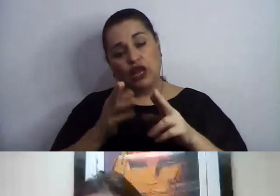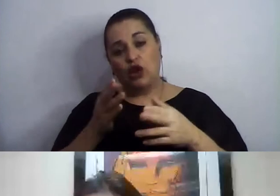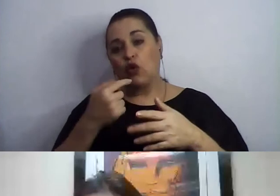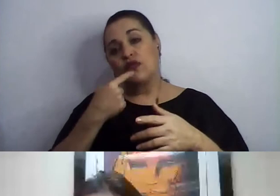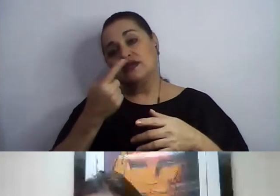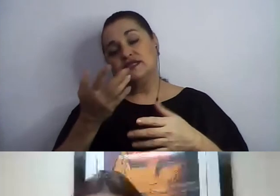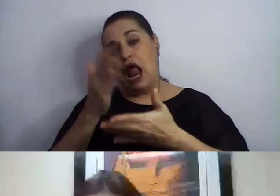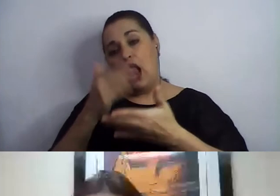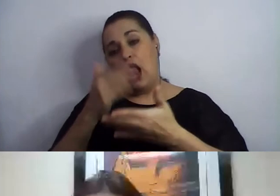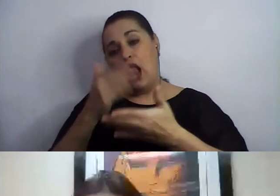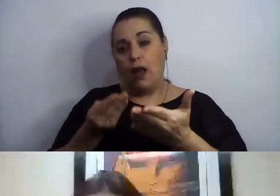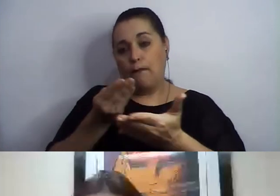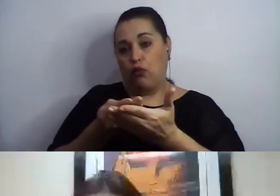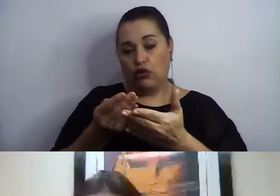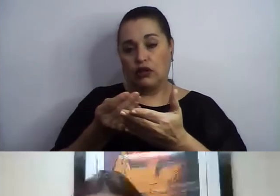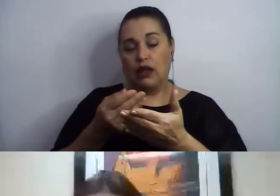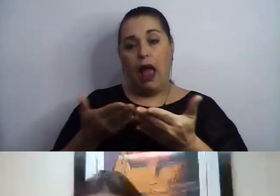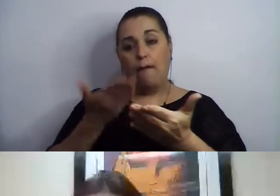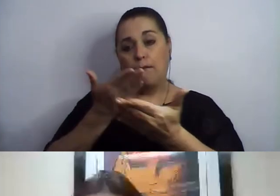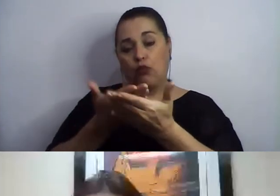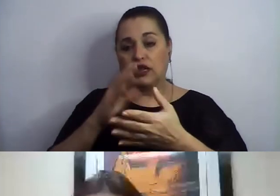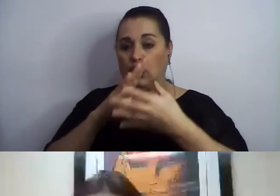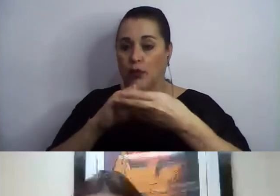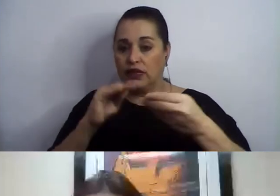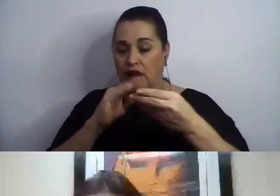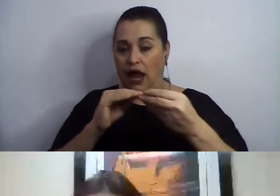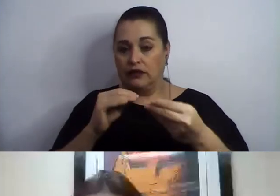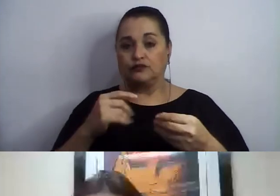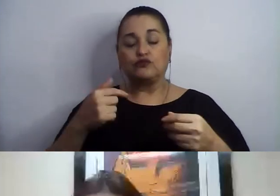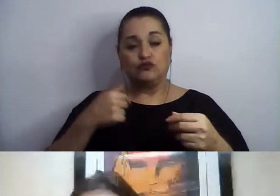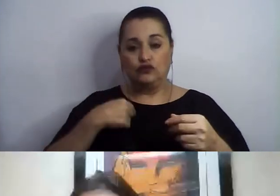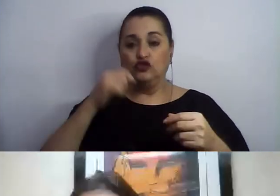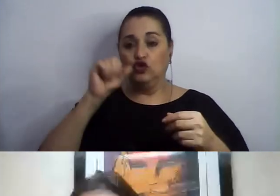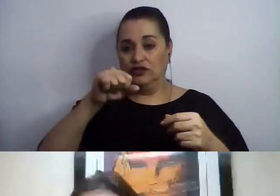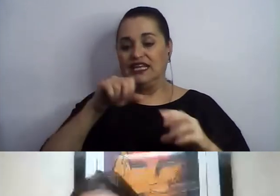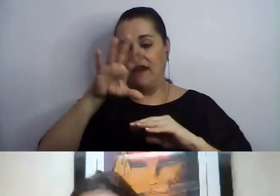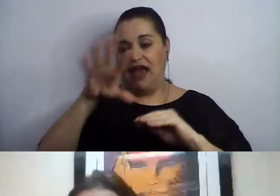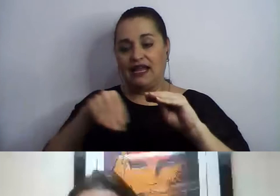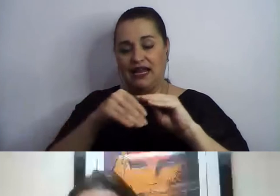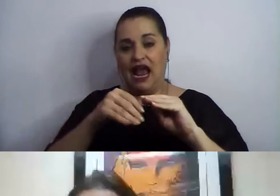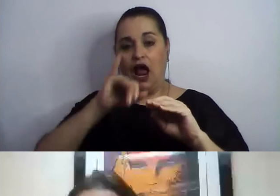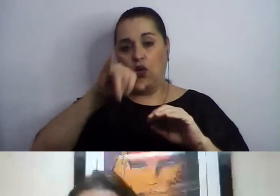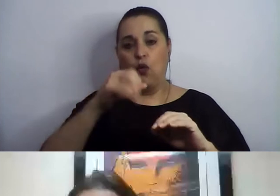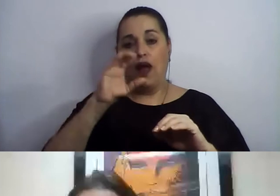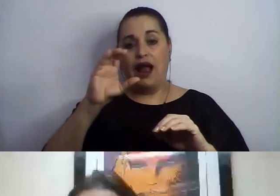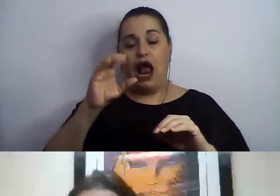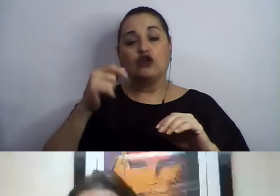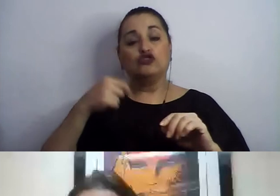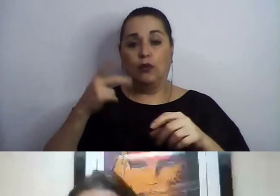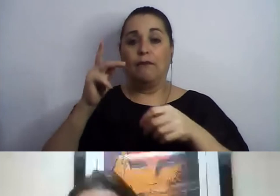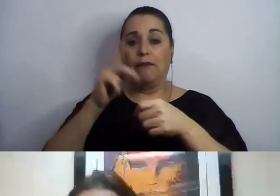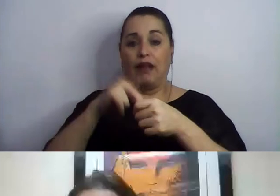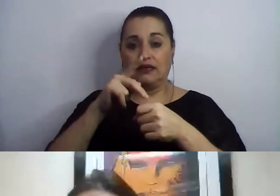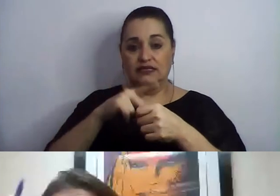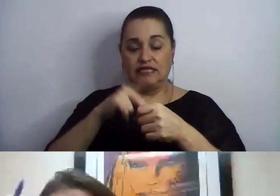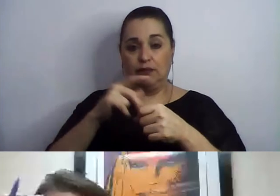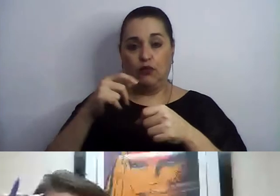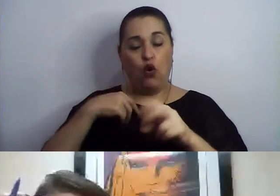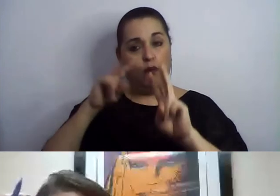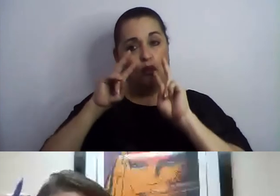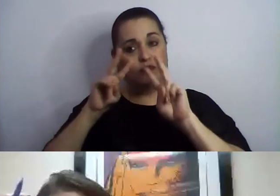algún aporte para don Juan Carlos yo nada más si le iba a agregar don Juan Carlos que yo participo como